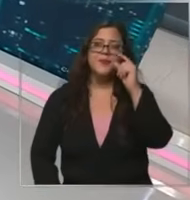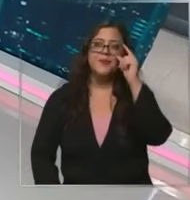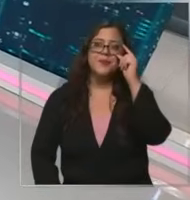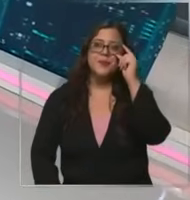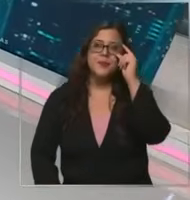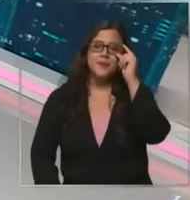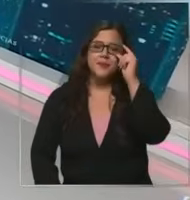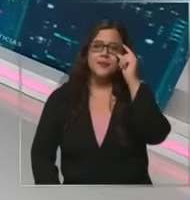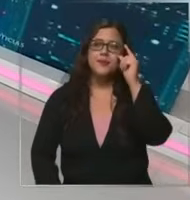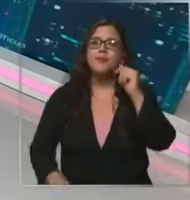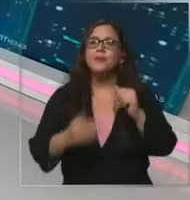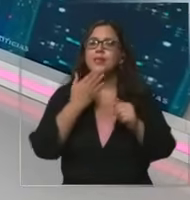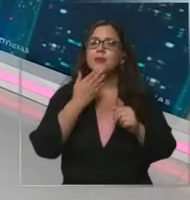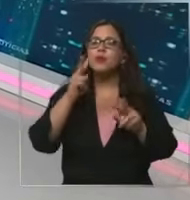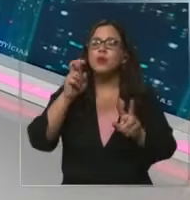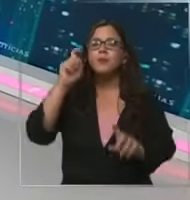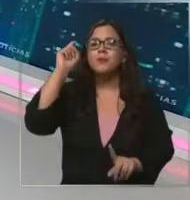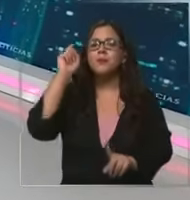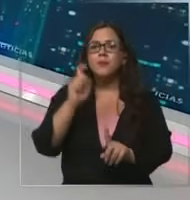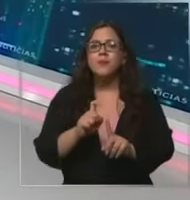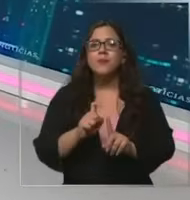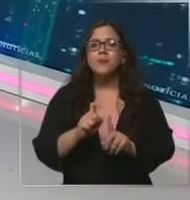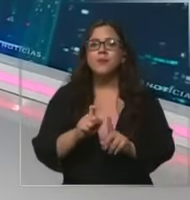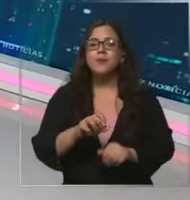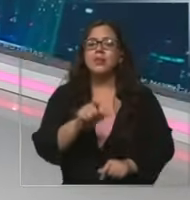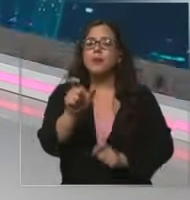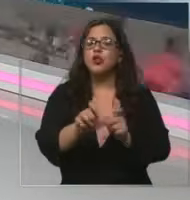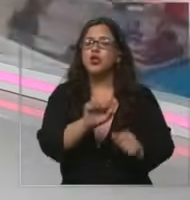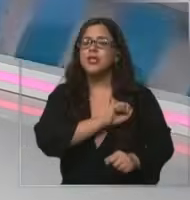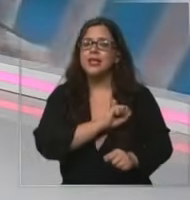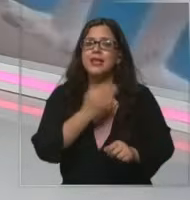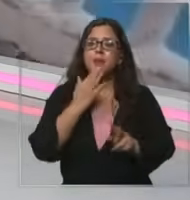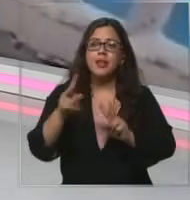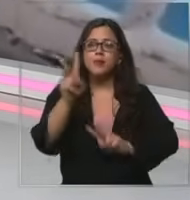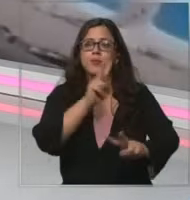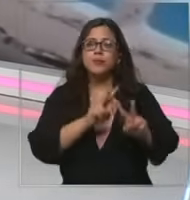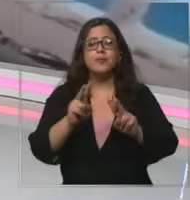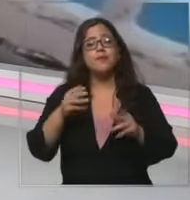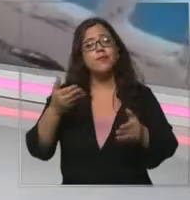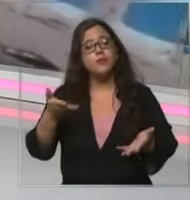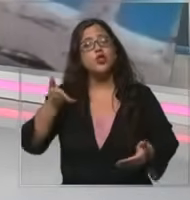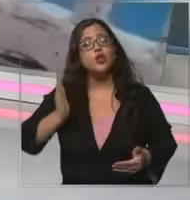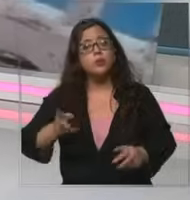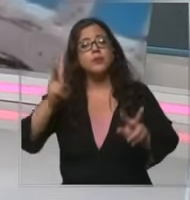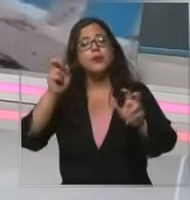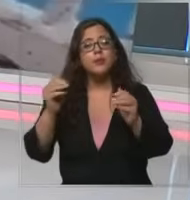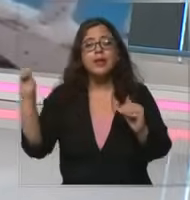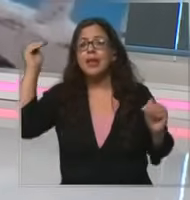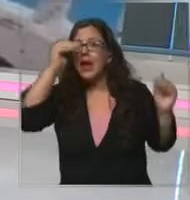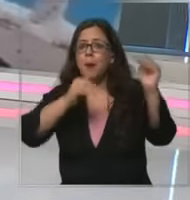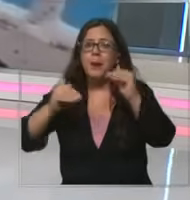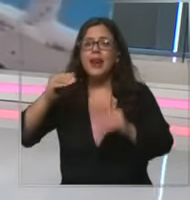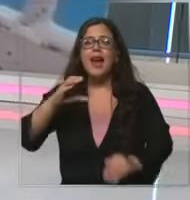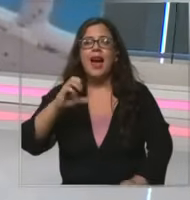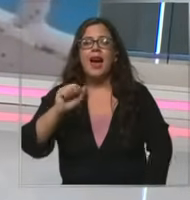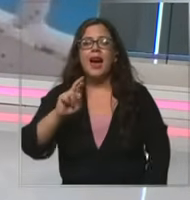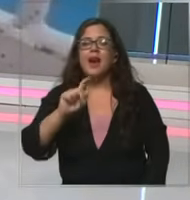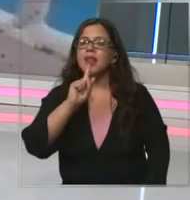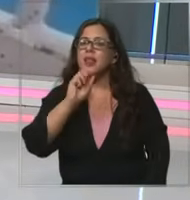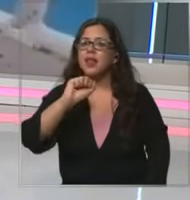Pero sin duda uno de los destinos favoritos de santiaguinos y de turistas sigue siendo la playa de